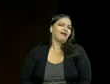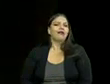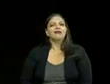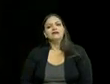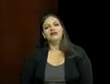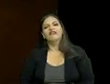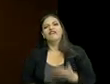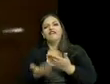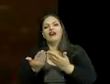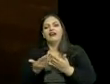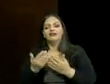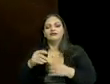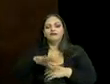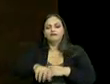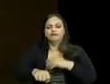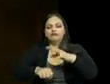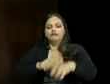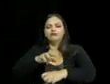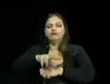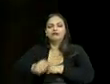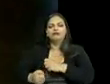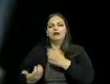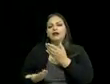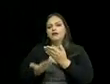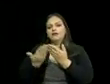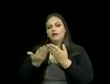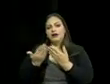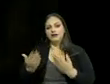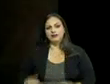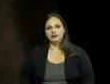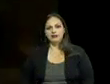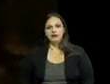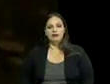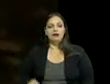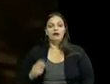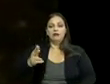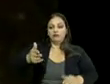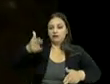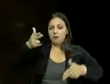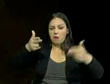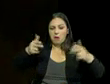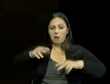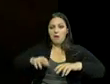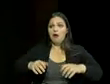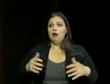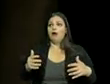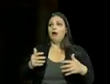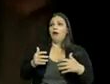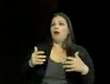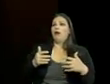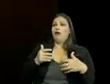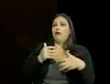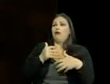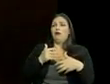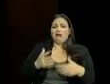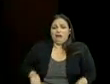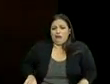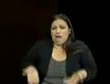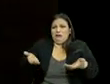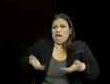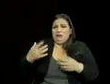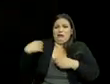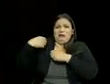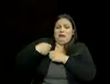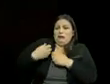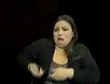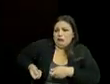tienen en zozobra a muchos pasajeros que viajan regularmente a horas de la madrugada. Viajan a la hora de madrugada de noche para ir